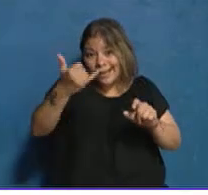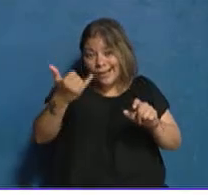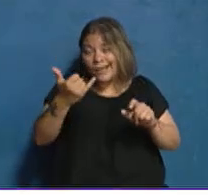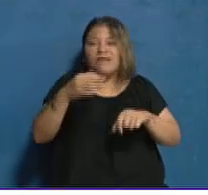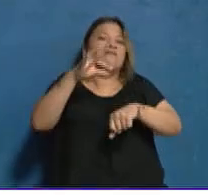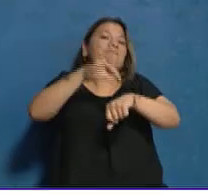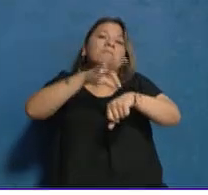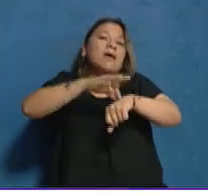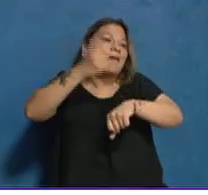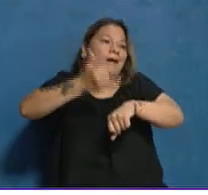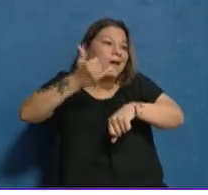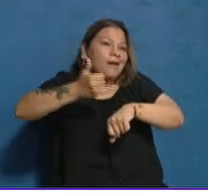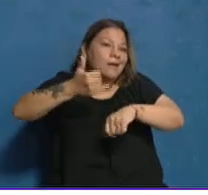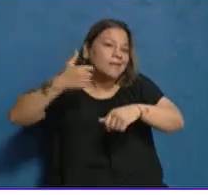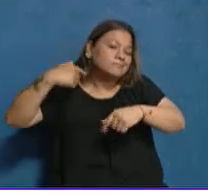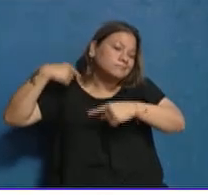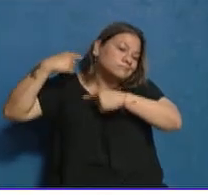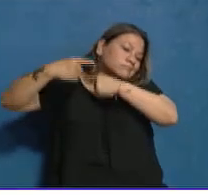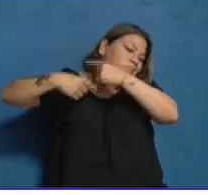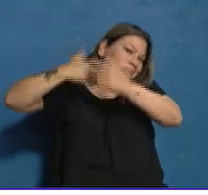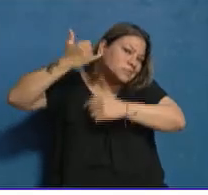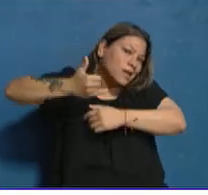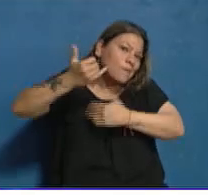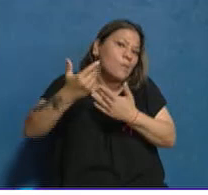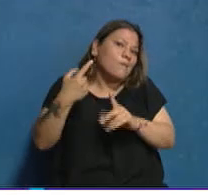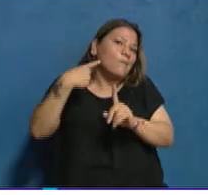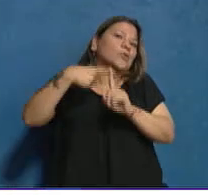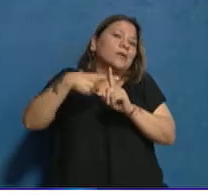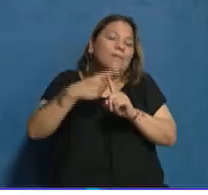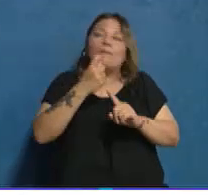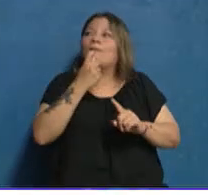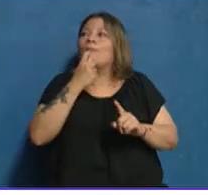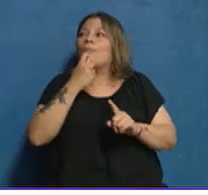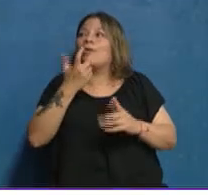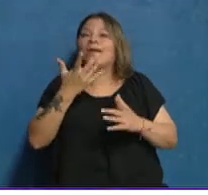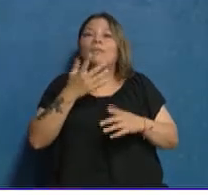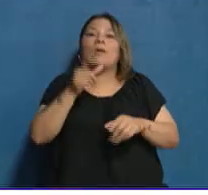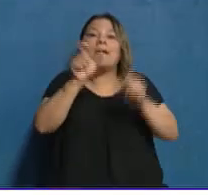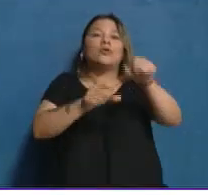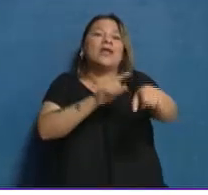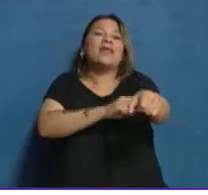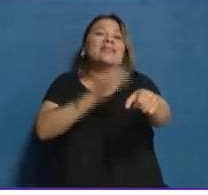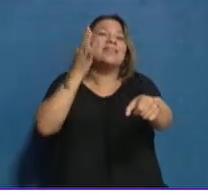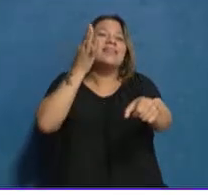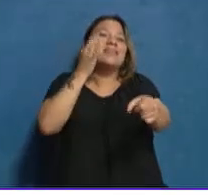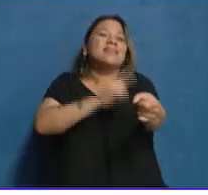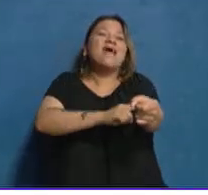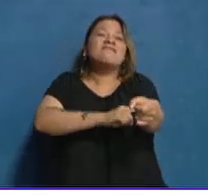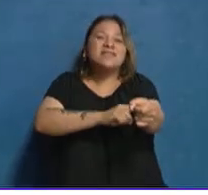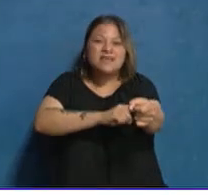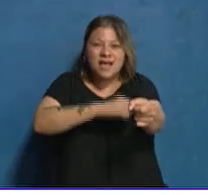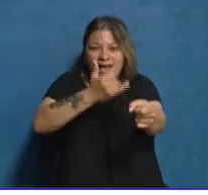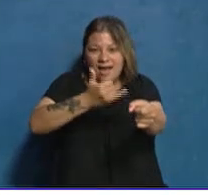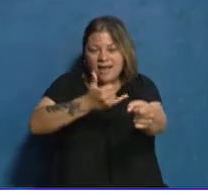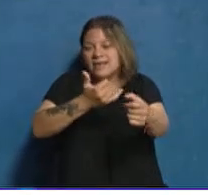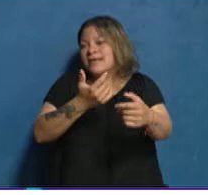de determinadas patologías que puede dar positivo, como es el caso, por ejemplo, de los diabéticos. Entendemos que esto requiere